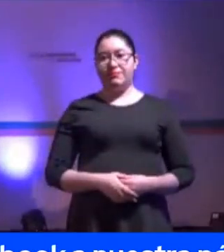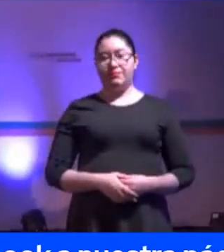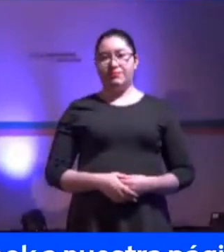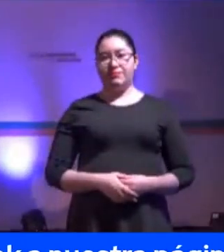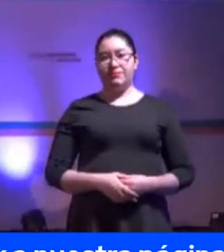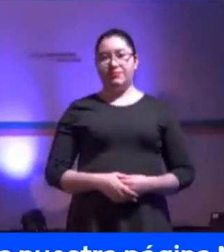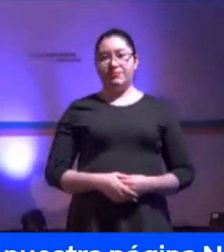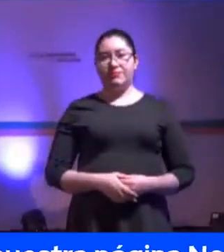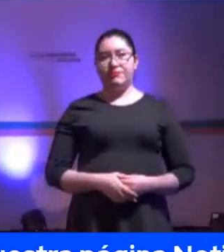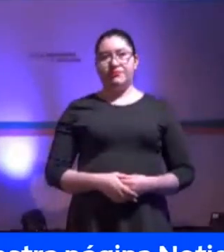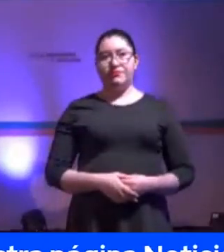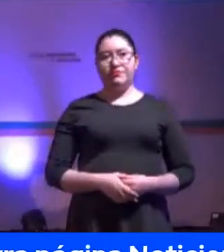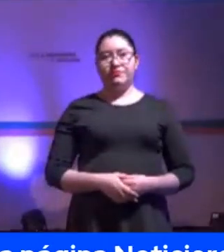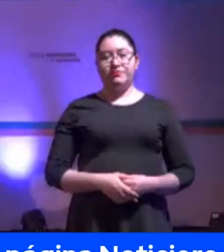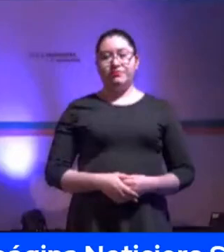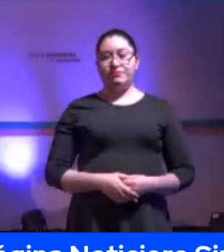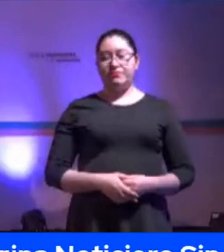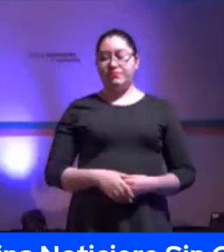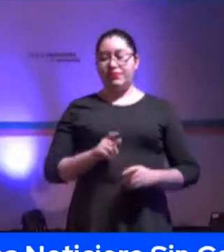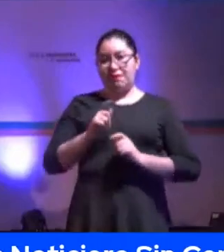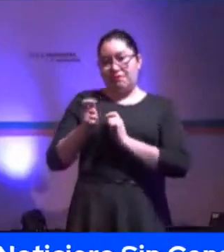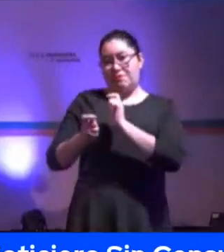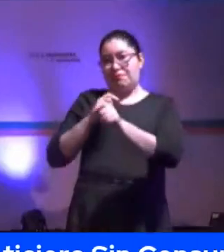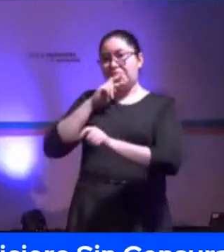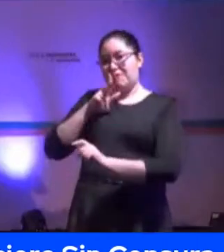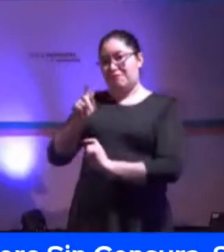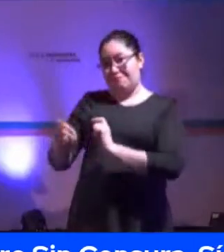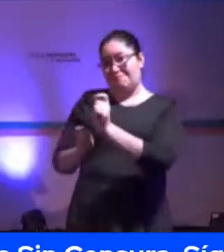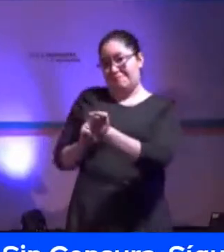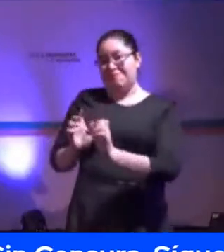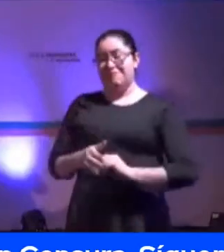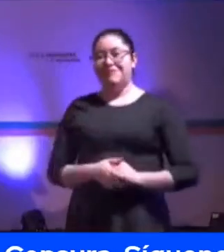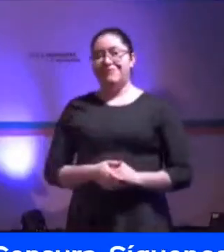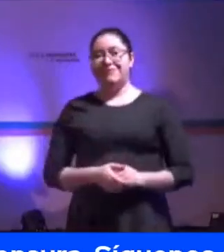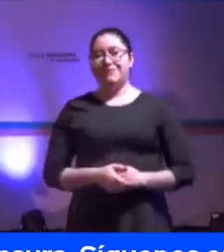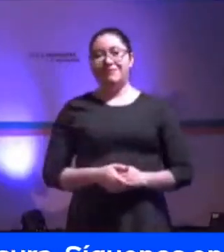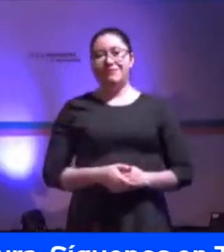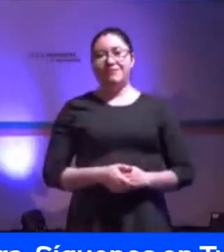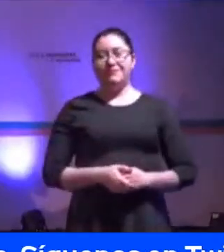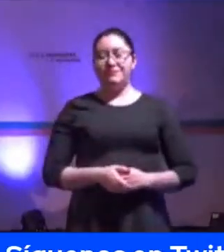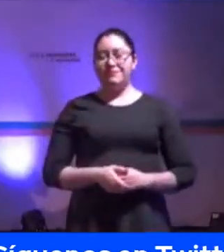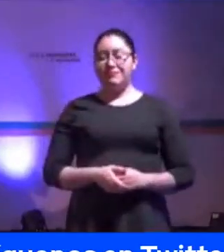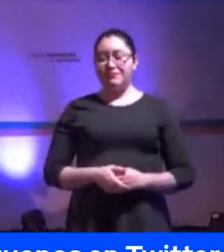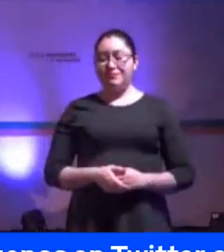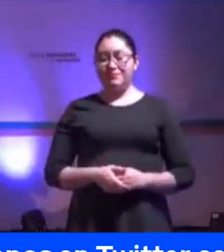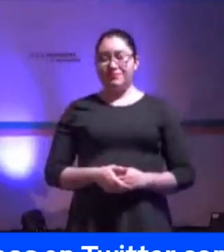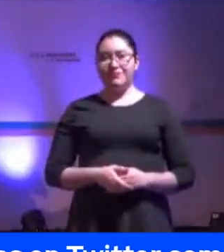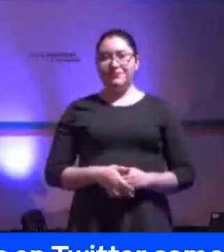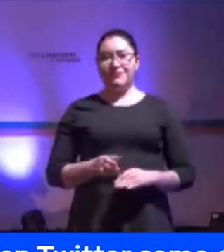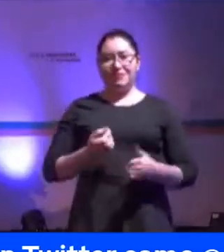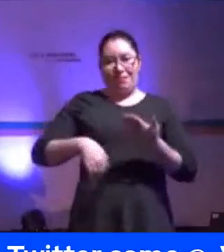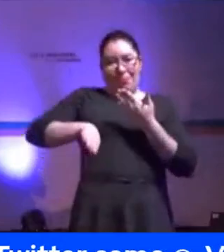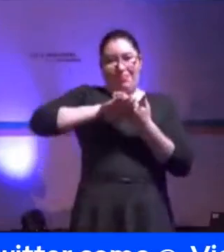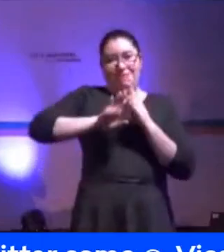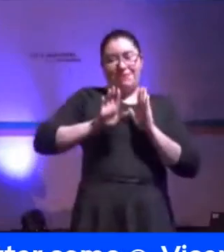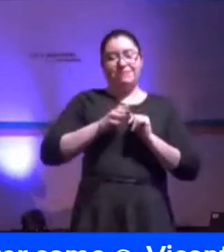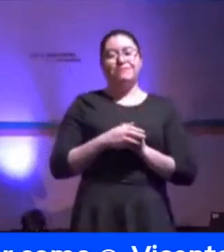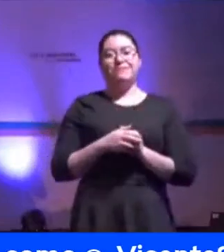ahora, a ver. Se los catafixio. A ver. Eso es un, exacto. Es un complot. No, ya, a